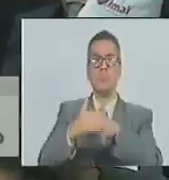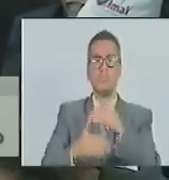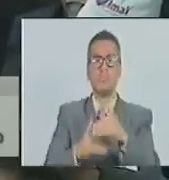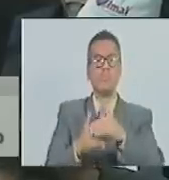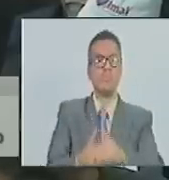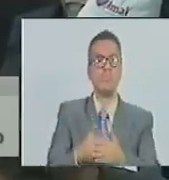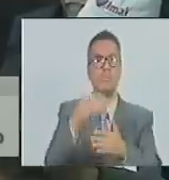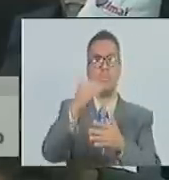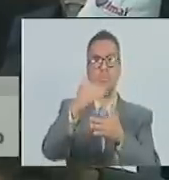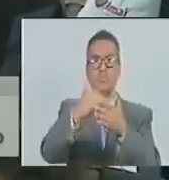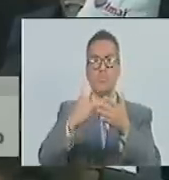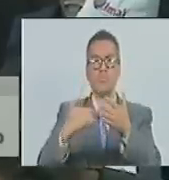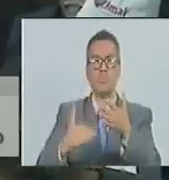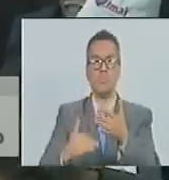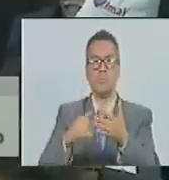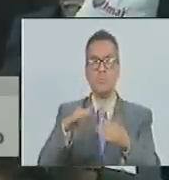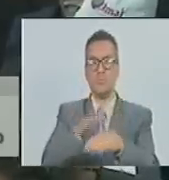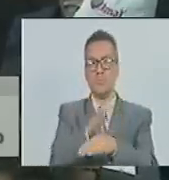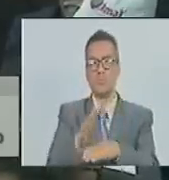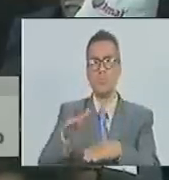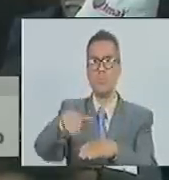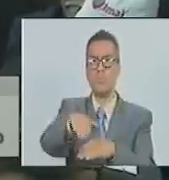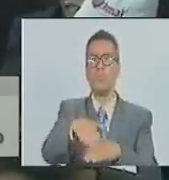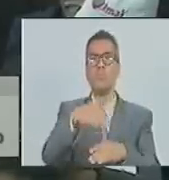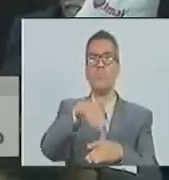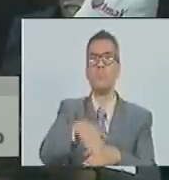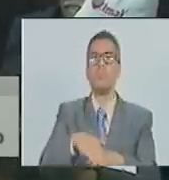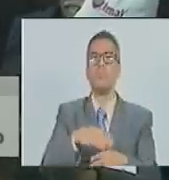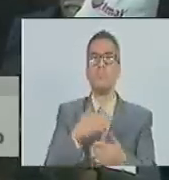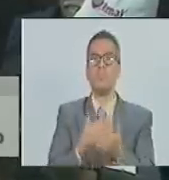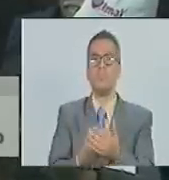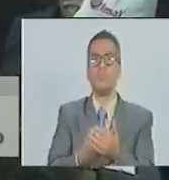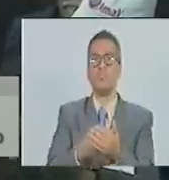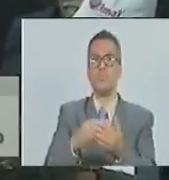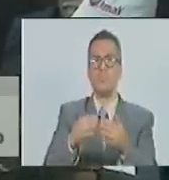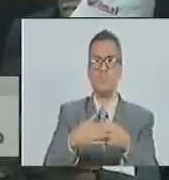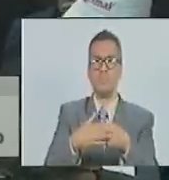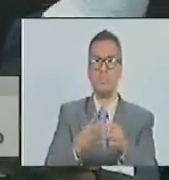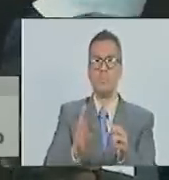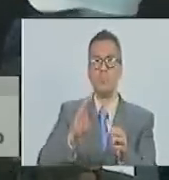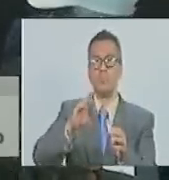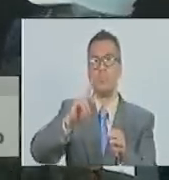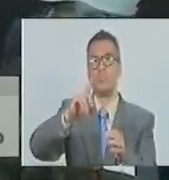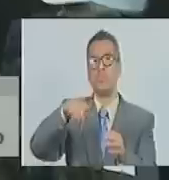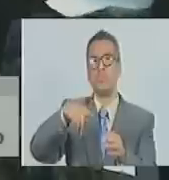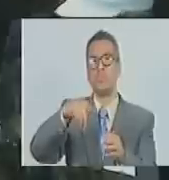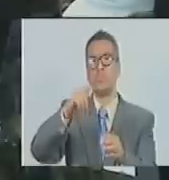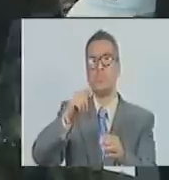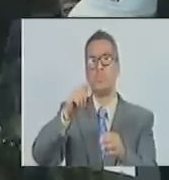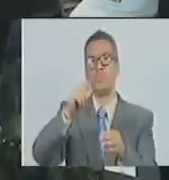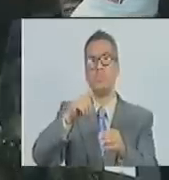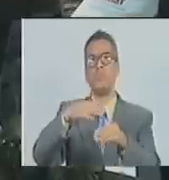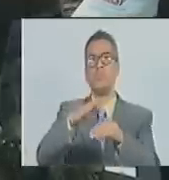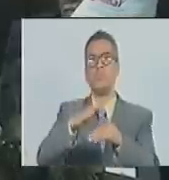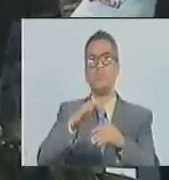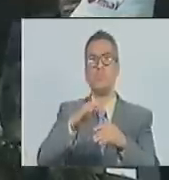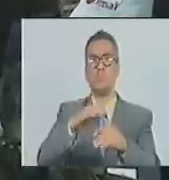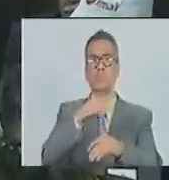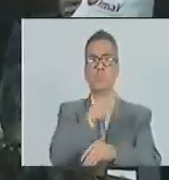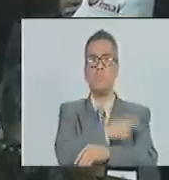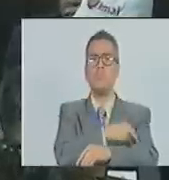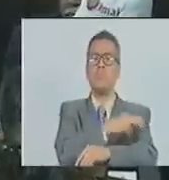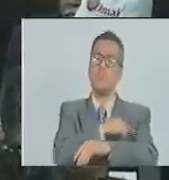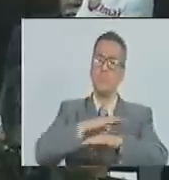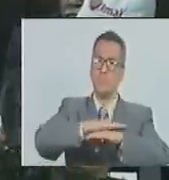y bajando el Piedemonte Andino llega a La Puerta y posteriormente a una finca, a una